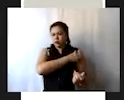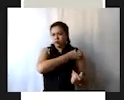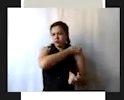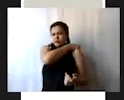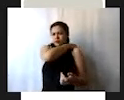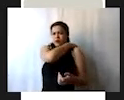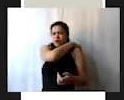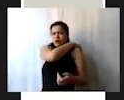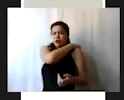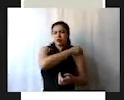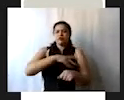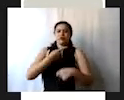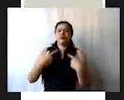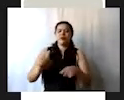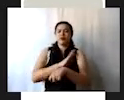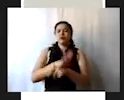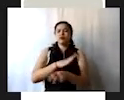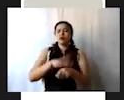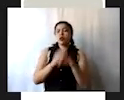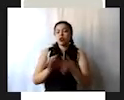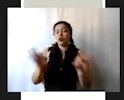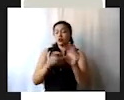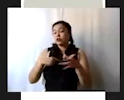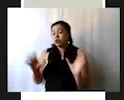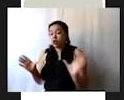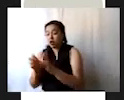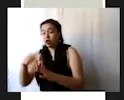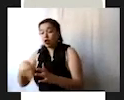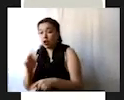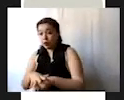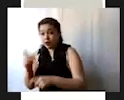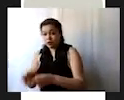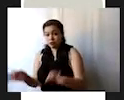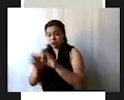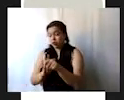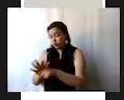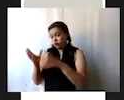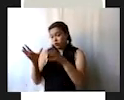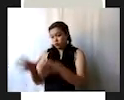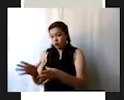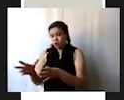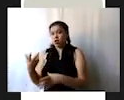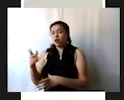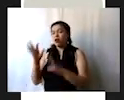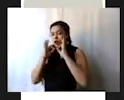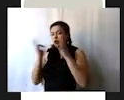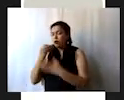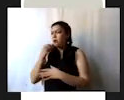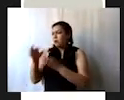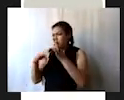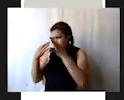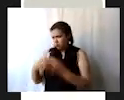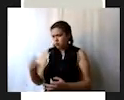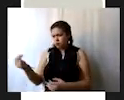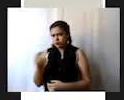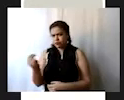¿Cuáles son prioritarios para la comunidad en donde estoy trabajando? Se están atendiendo de manera adecuada estas